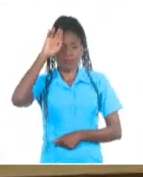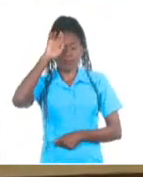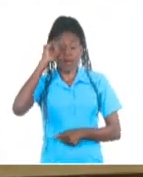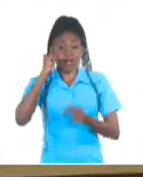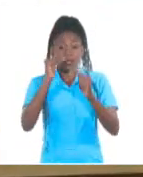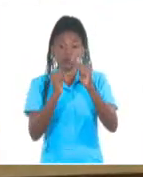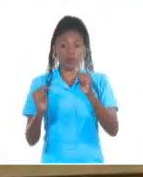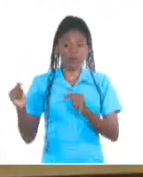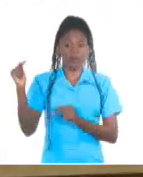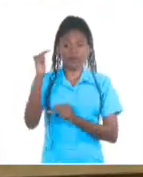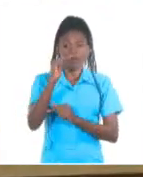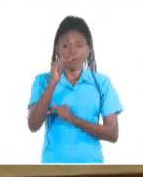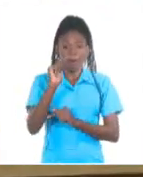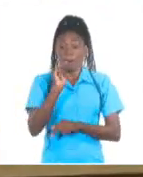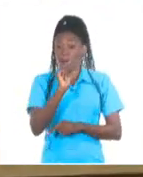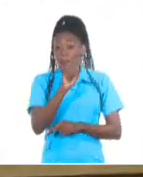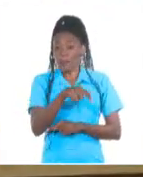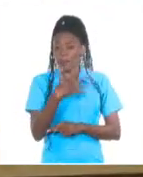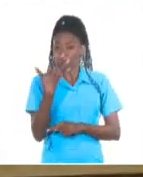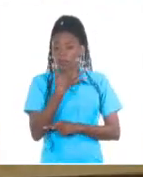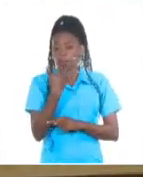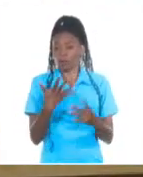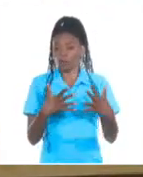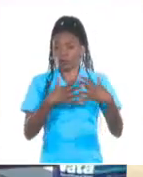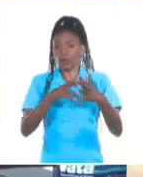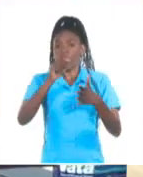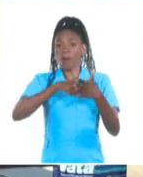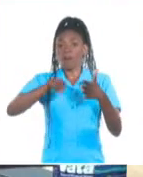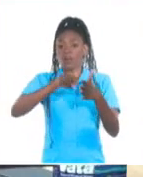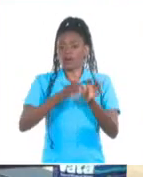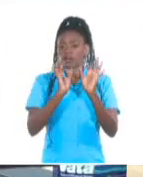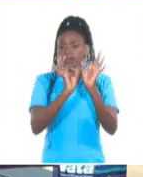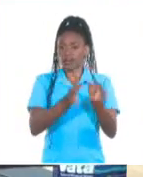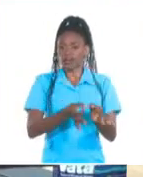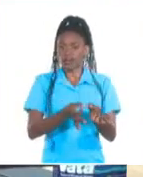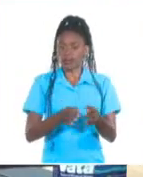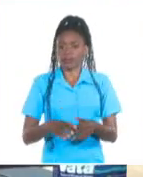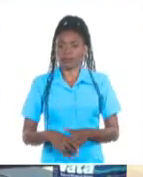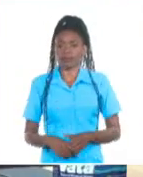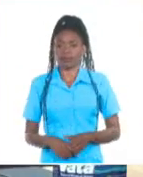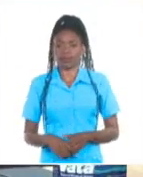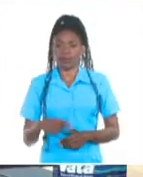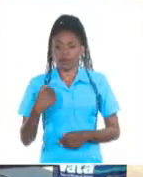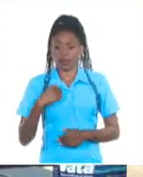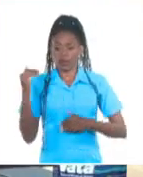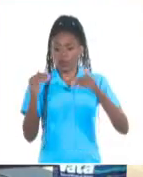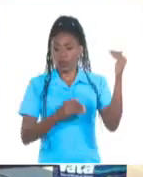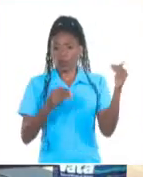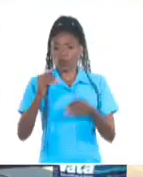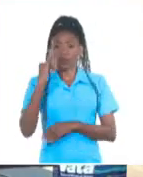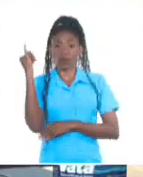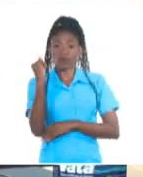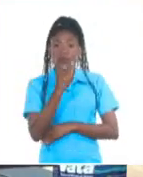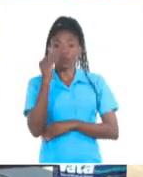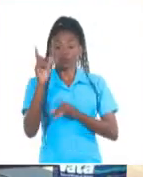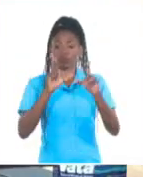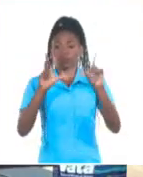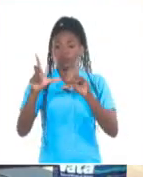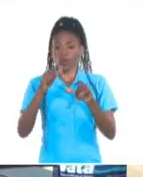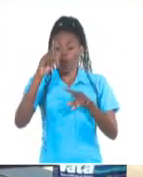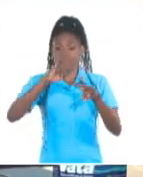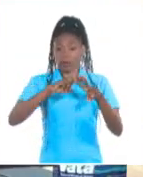prioridad. Para ello han establecido planes específicos. Participamos en la exposición internacional de Cuba en